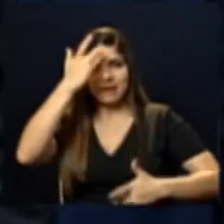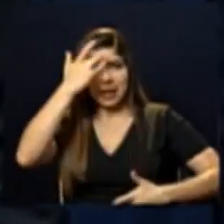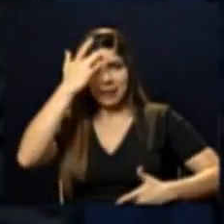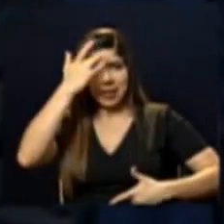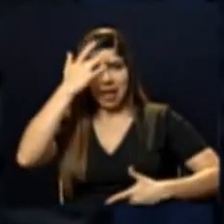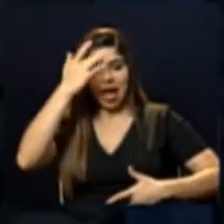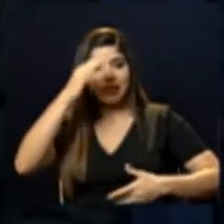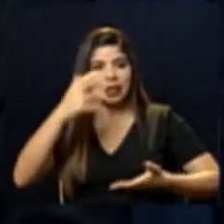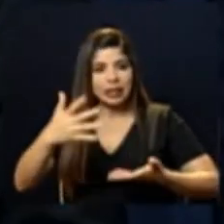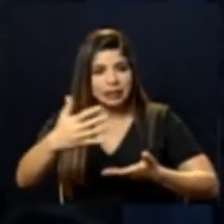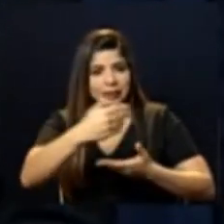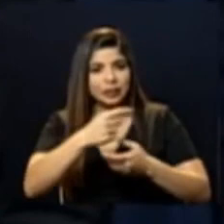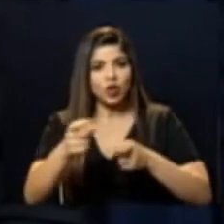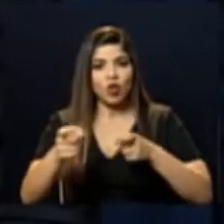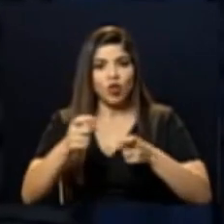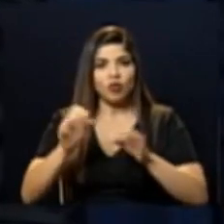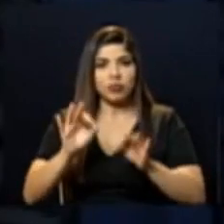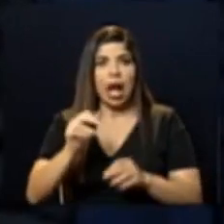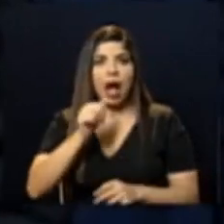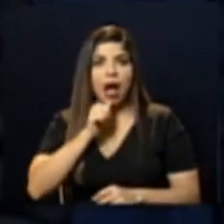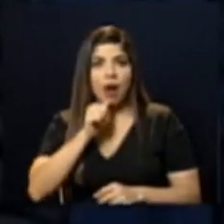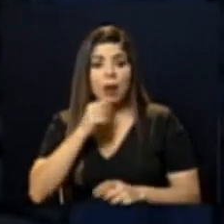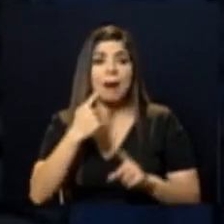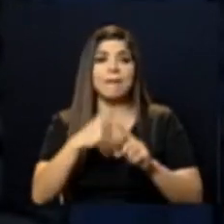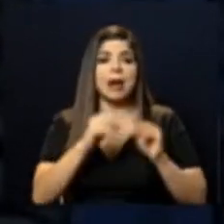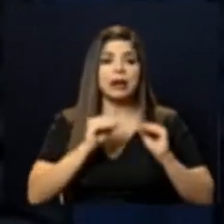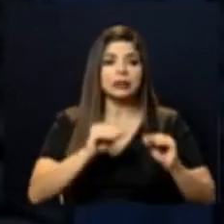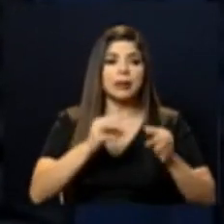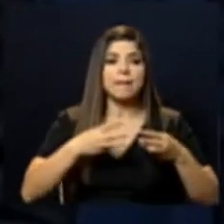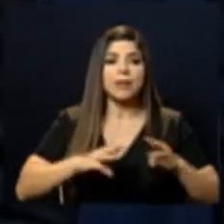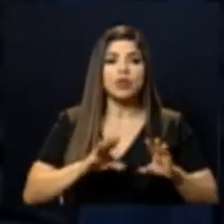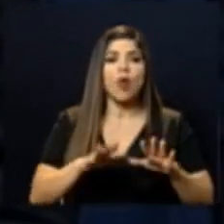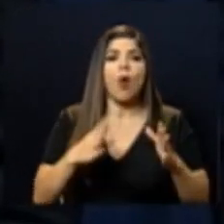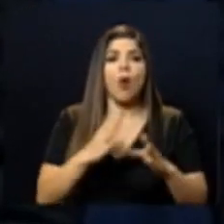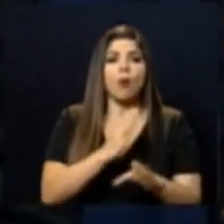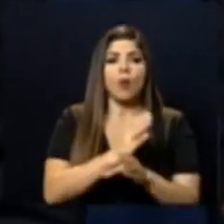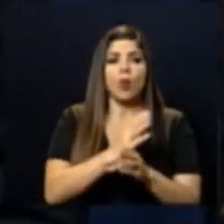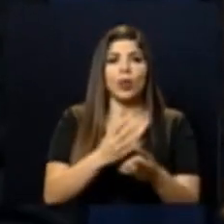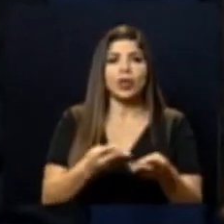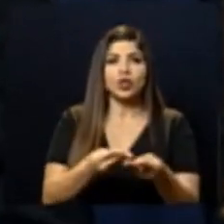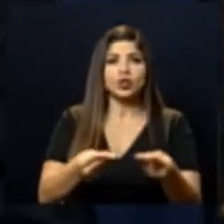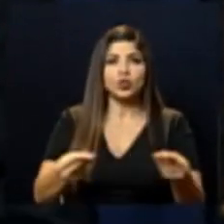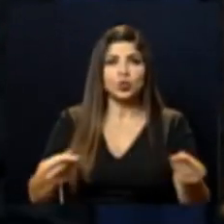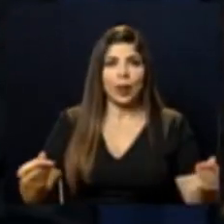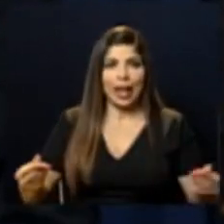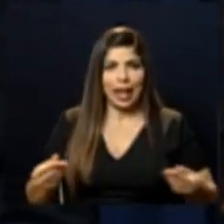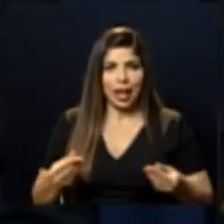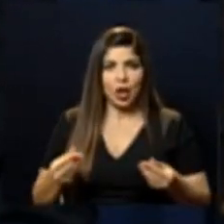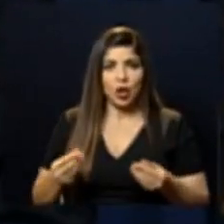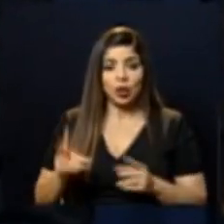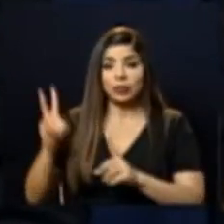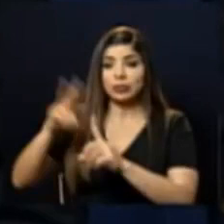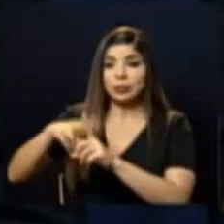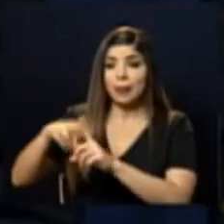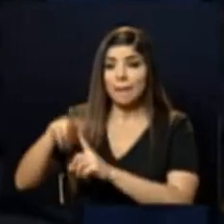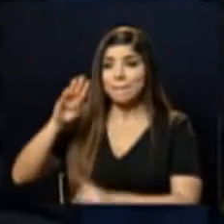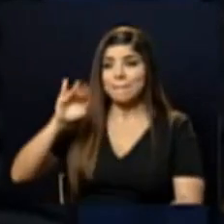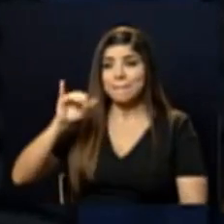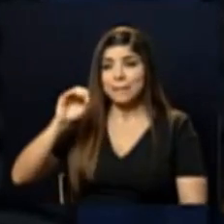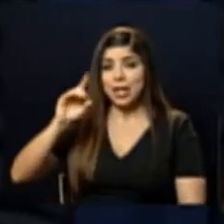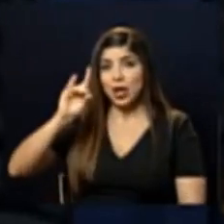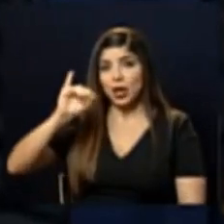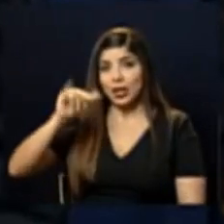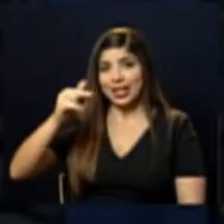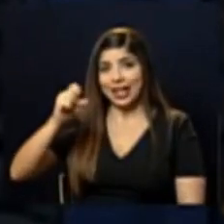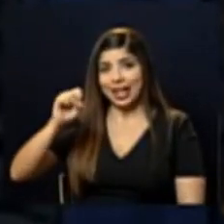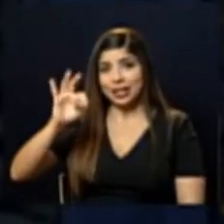cosecha y uso eficiente de agua y métodos para conservación de suelos, instalación de biodigestores,